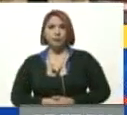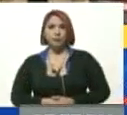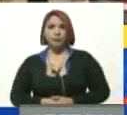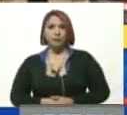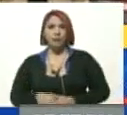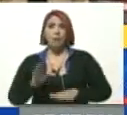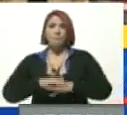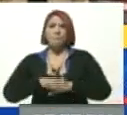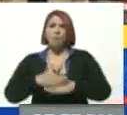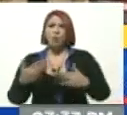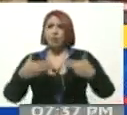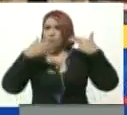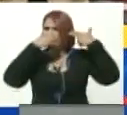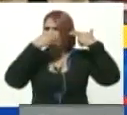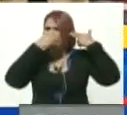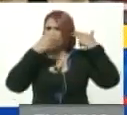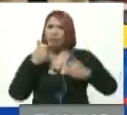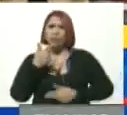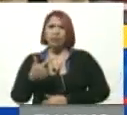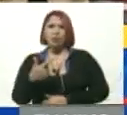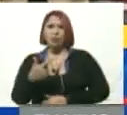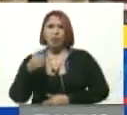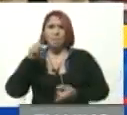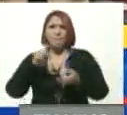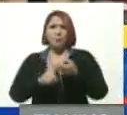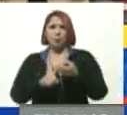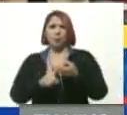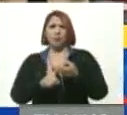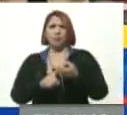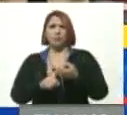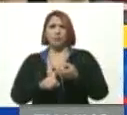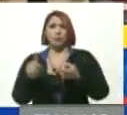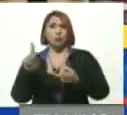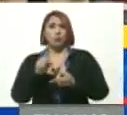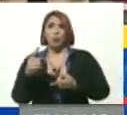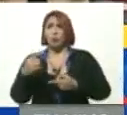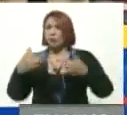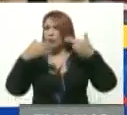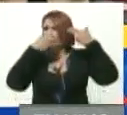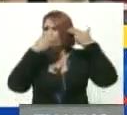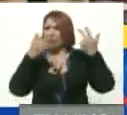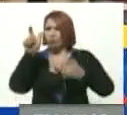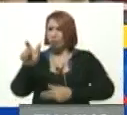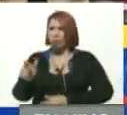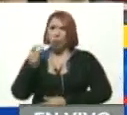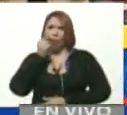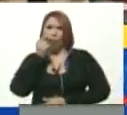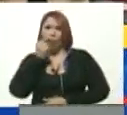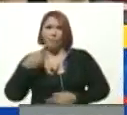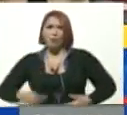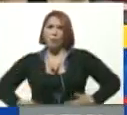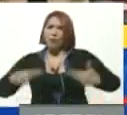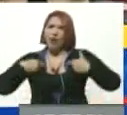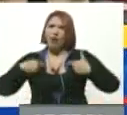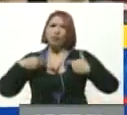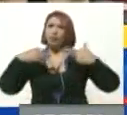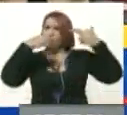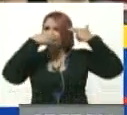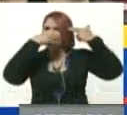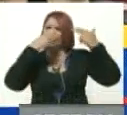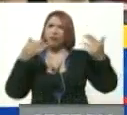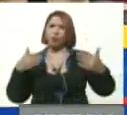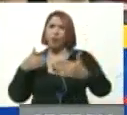Porque ese secuestro, como dijo su esposa Camila, no es un secuestro solo a Alex Saab como ser humano, es un secuestro contra